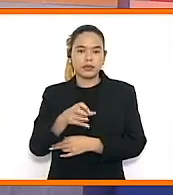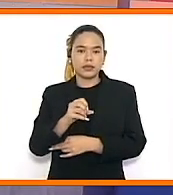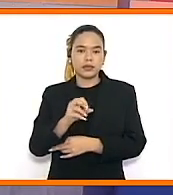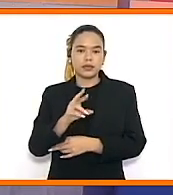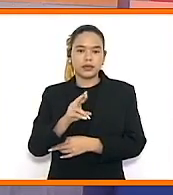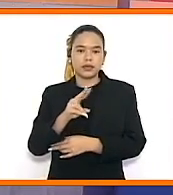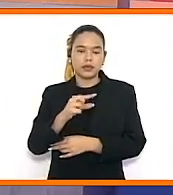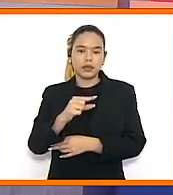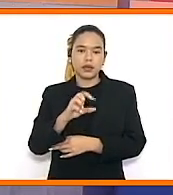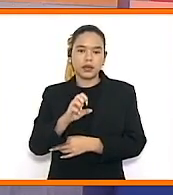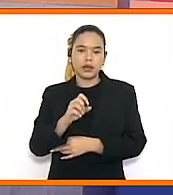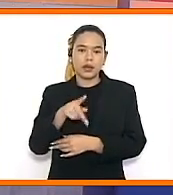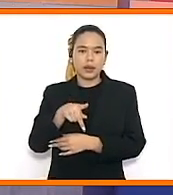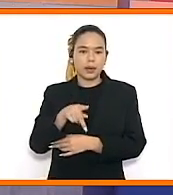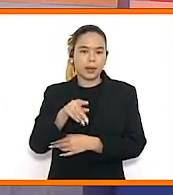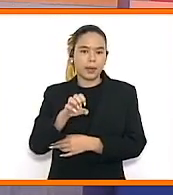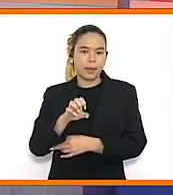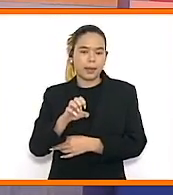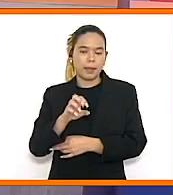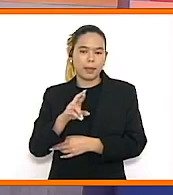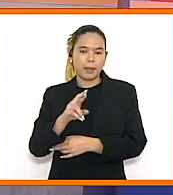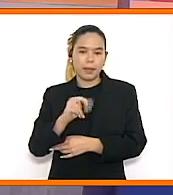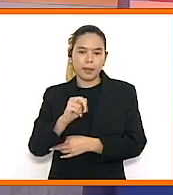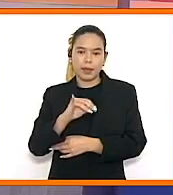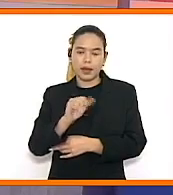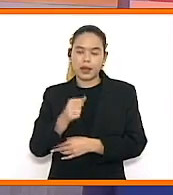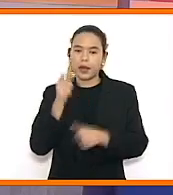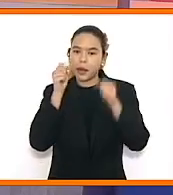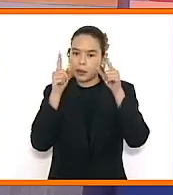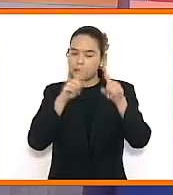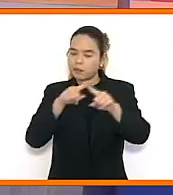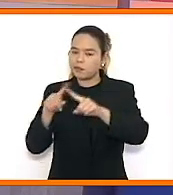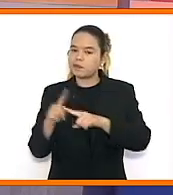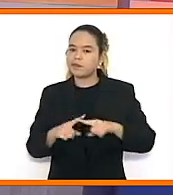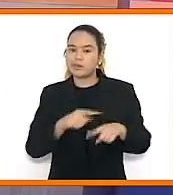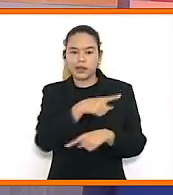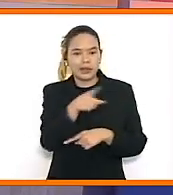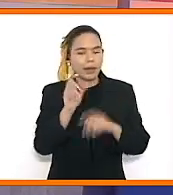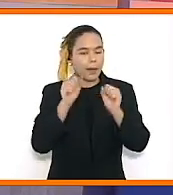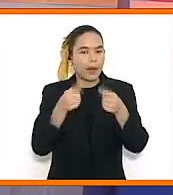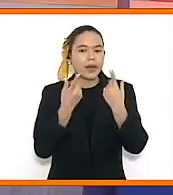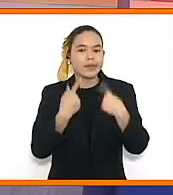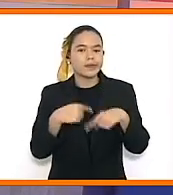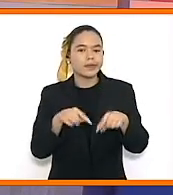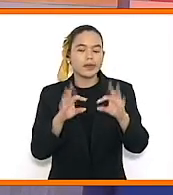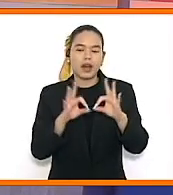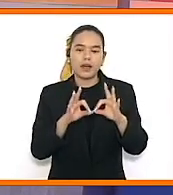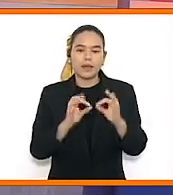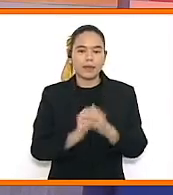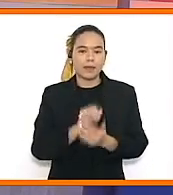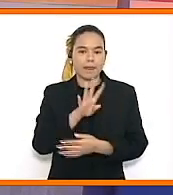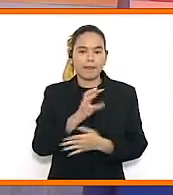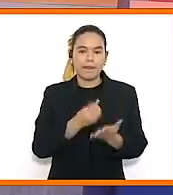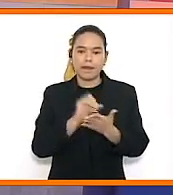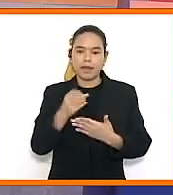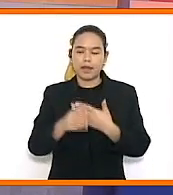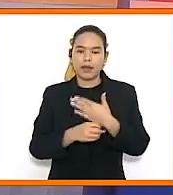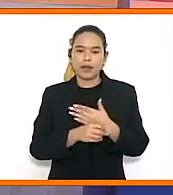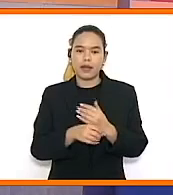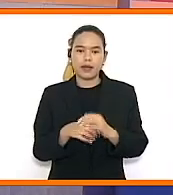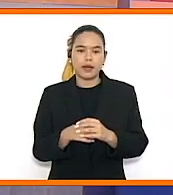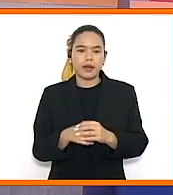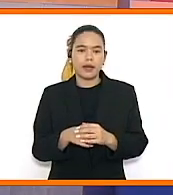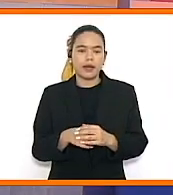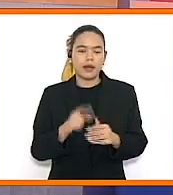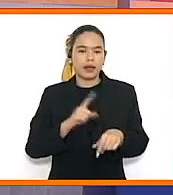Pernía. Vamos a tener muchas sorpresas para cada uno de ustedes a partir de las 4 de octubre en la Gran